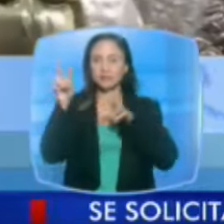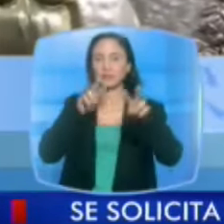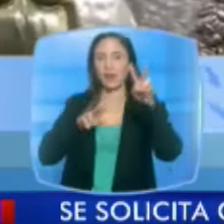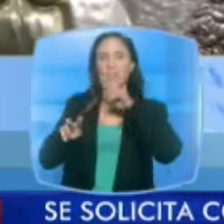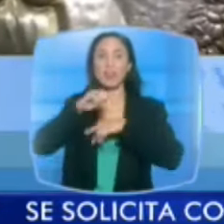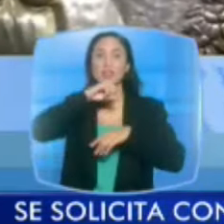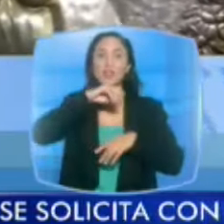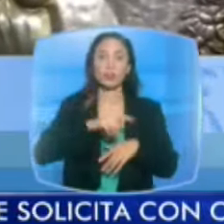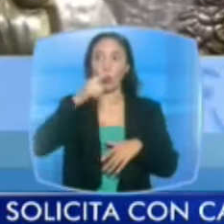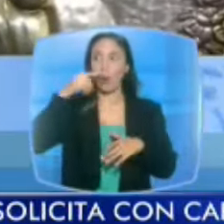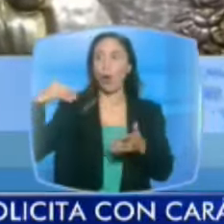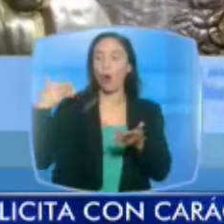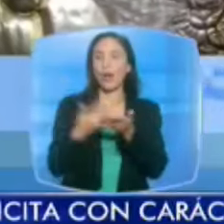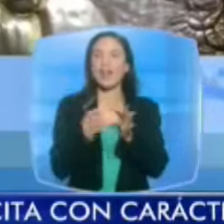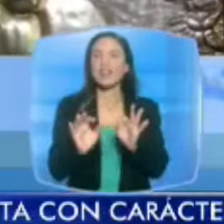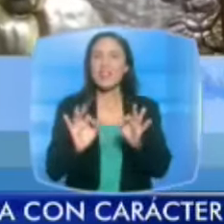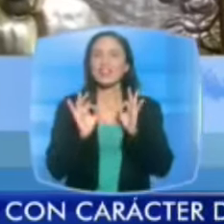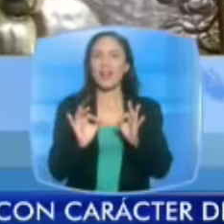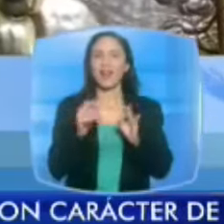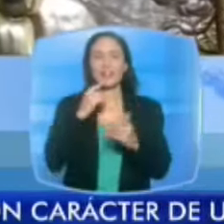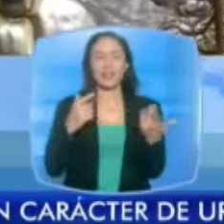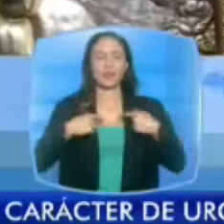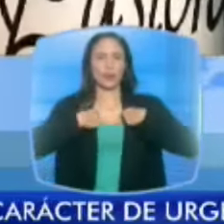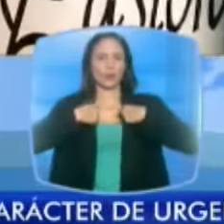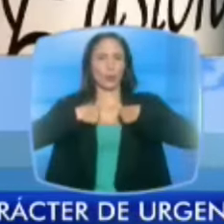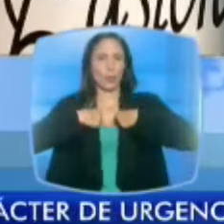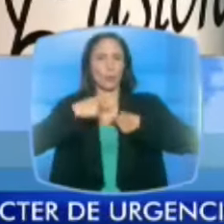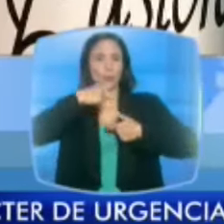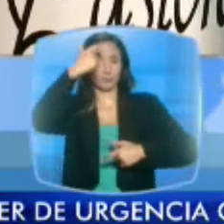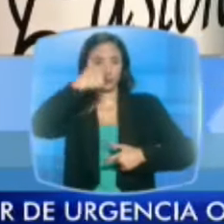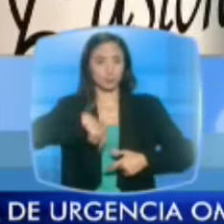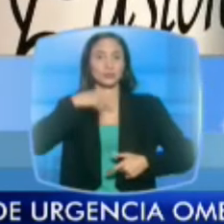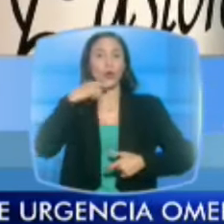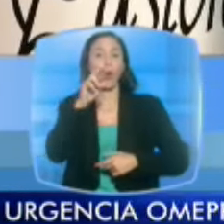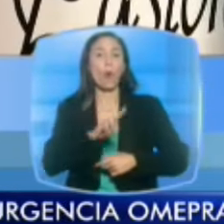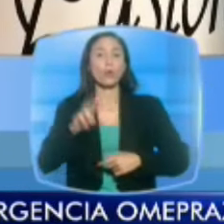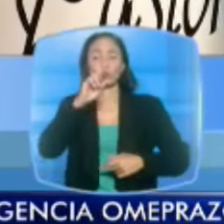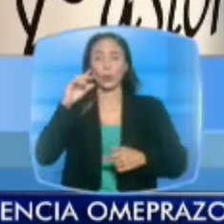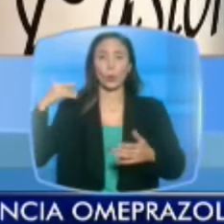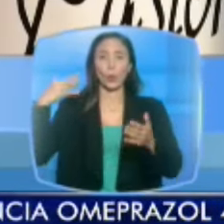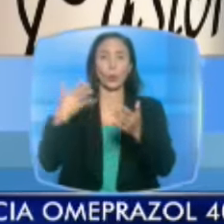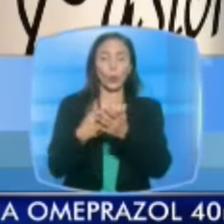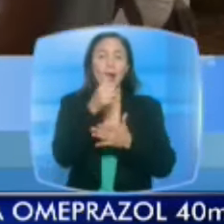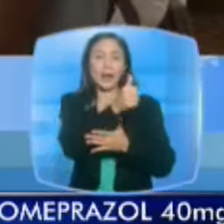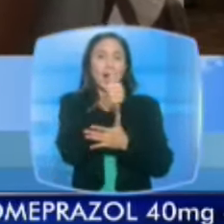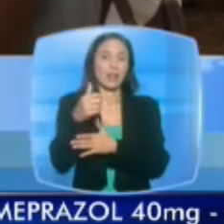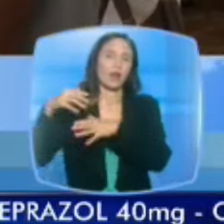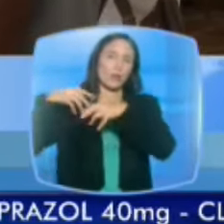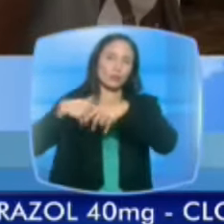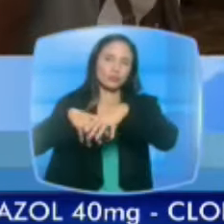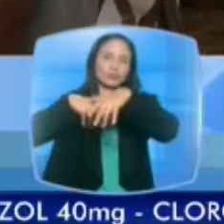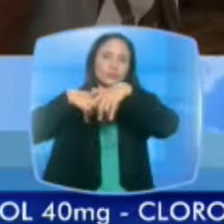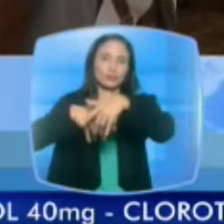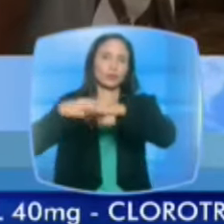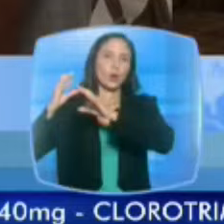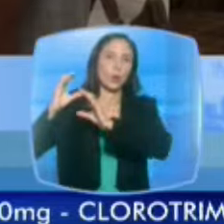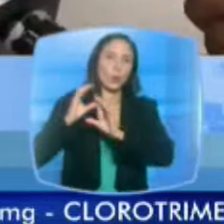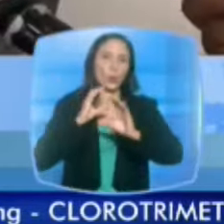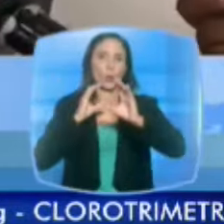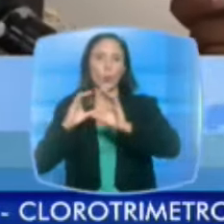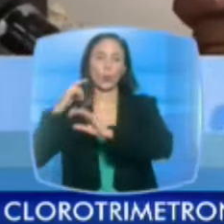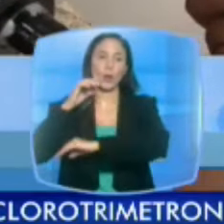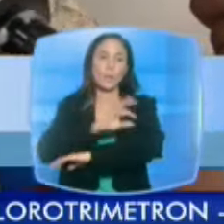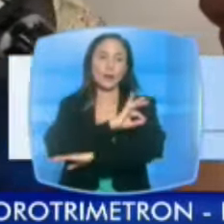Pastora y además conocen los detalles de cada uno de los atuendos que ha lucido la imagen en cada una de sus procesiones a